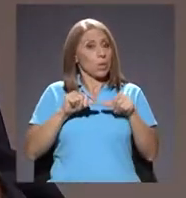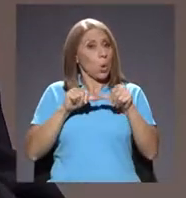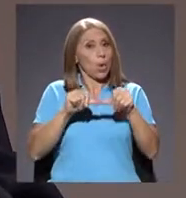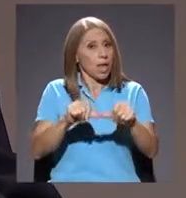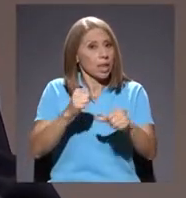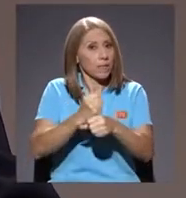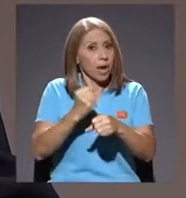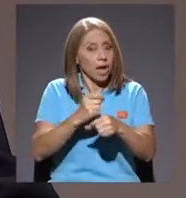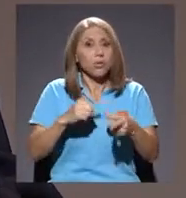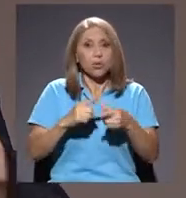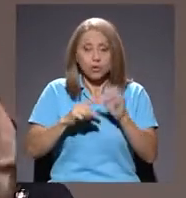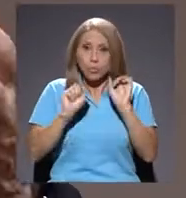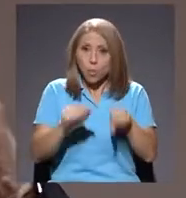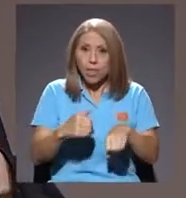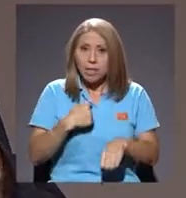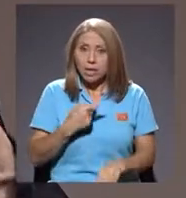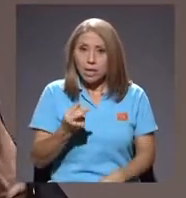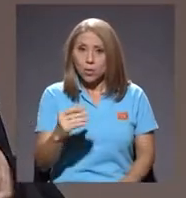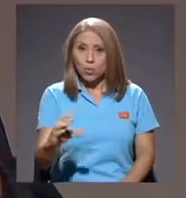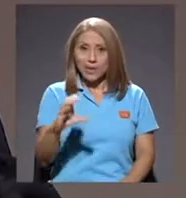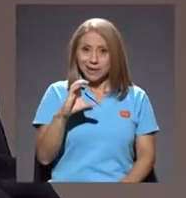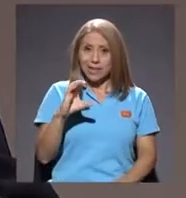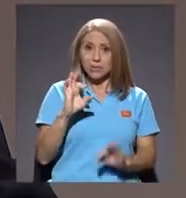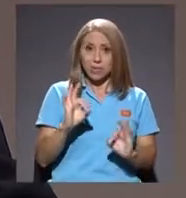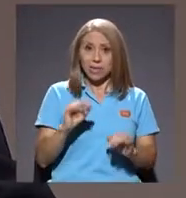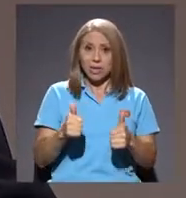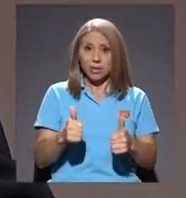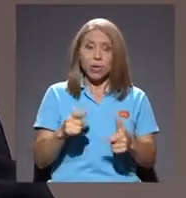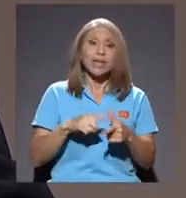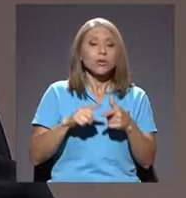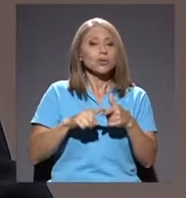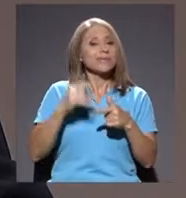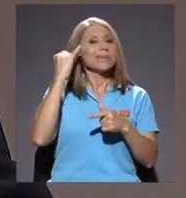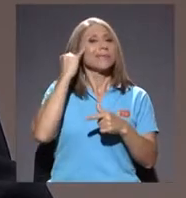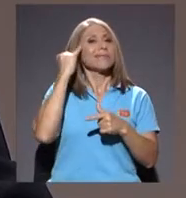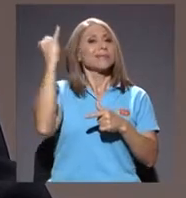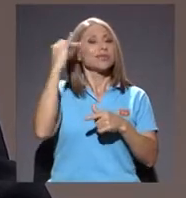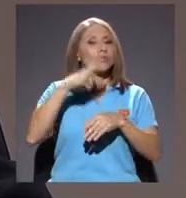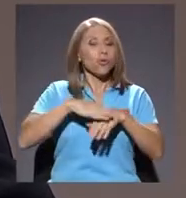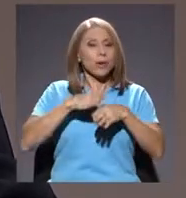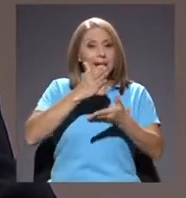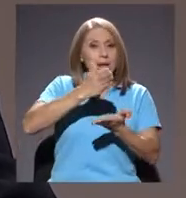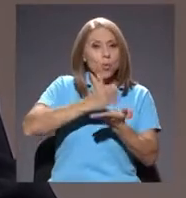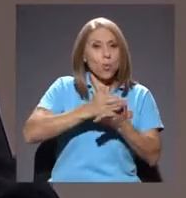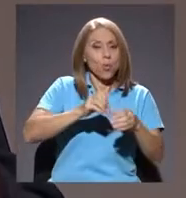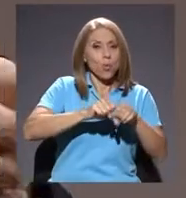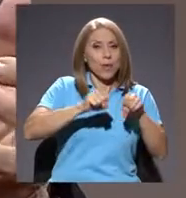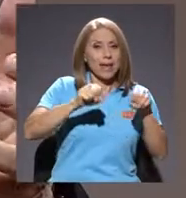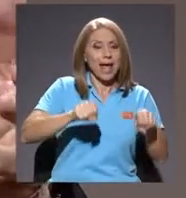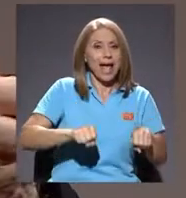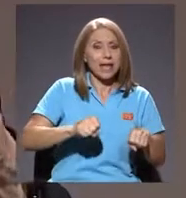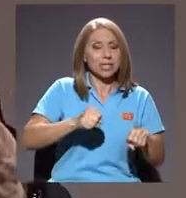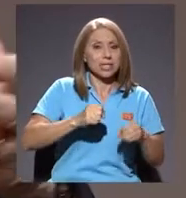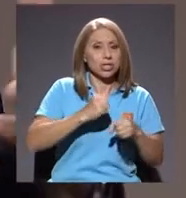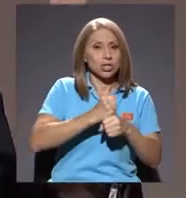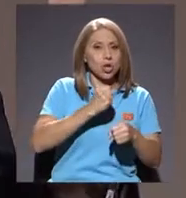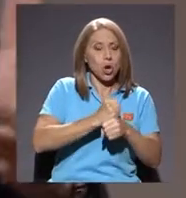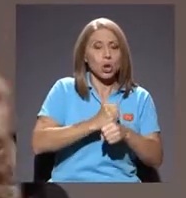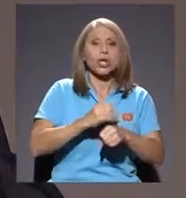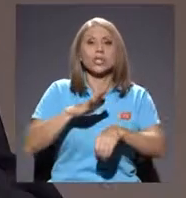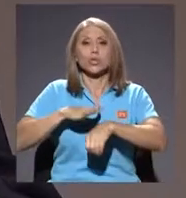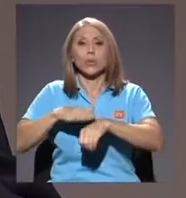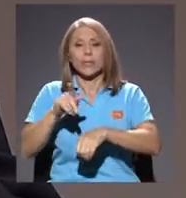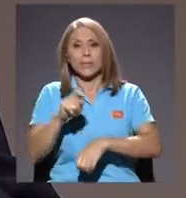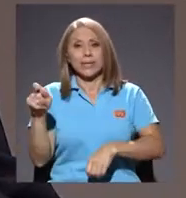y empiezan a surgir entonces esto es la idea de la jubilación y las pensiones y costa rica el tema surge